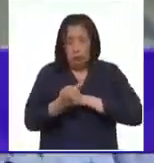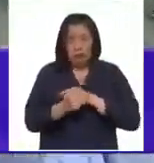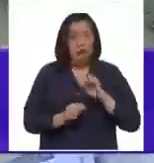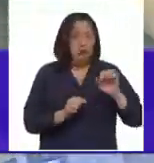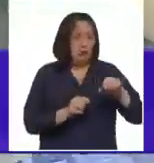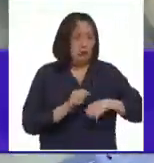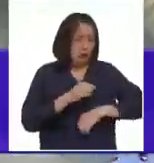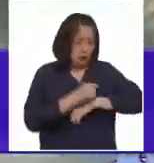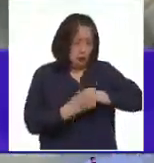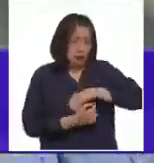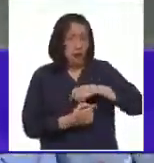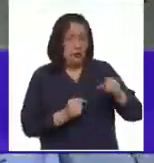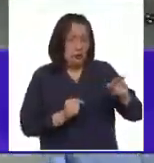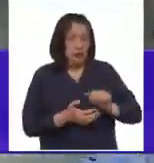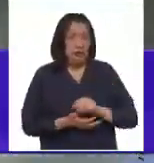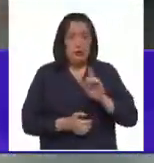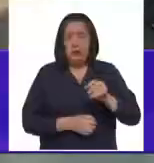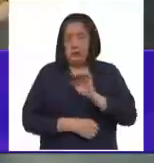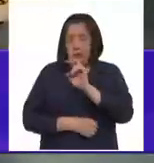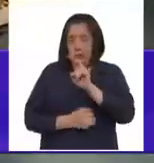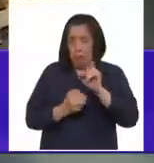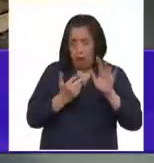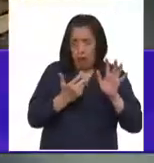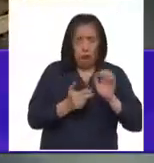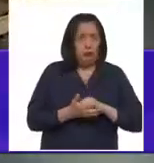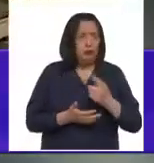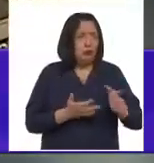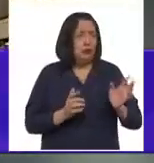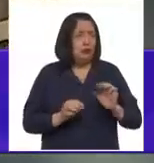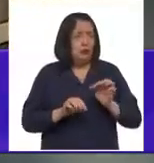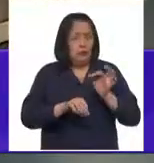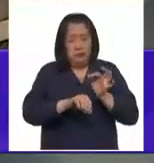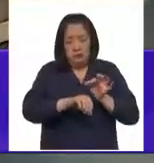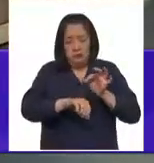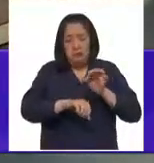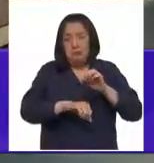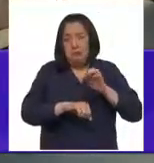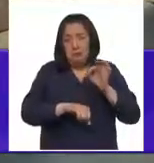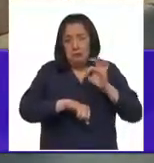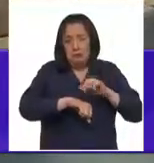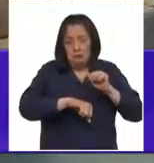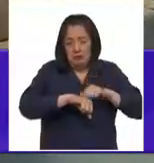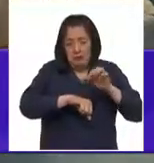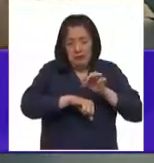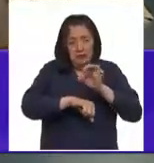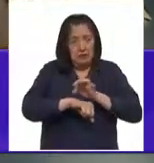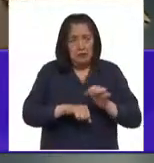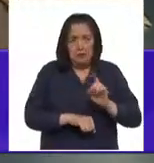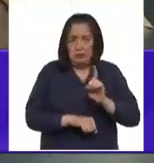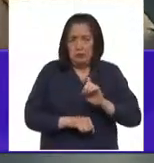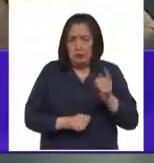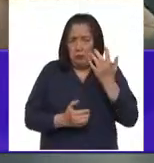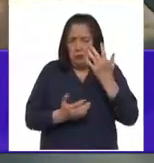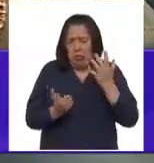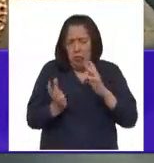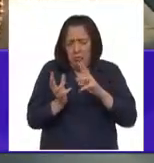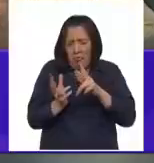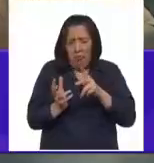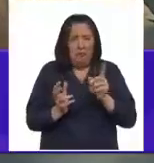Sí, relojes en acero a 28, en piedrería, buena calidad, no se negrean. ¿Cuánto